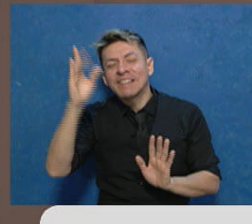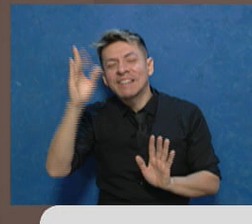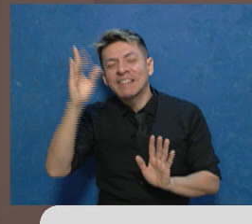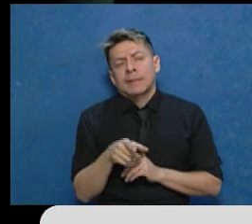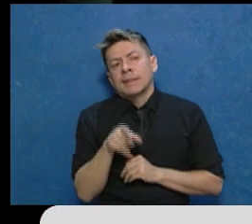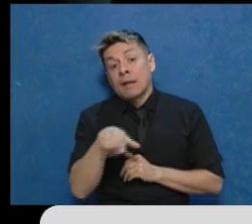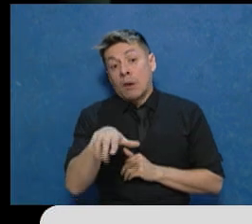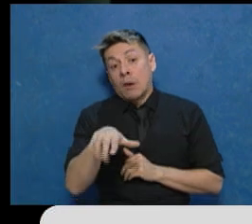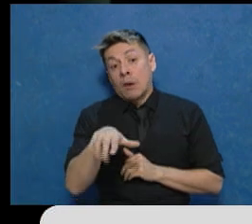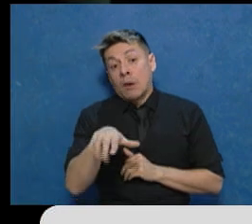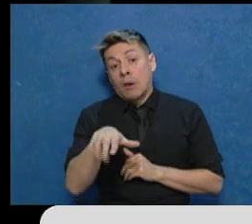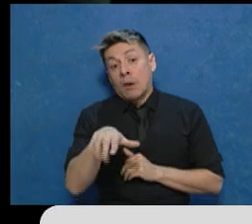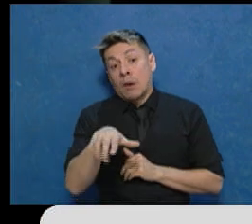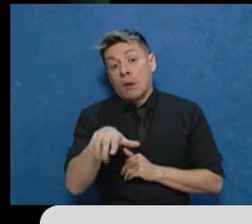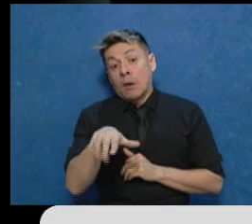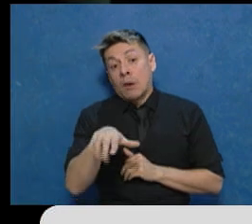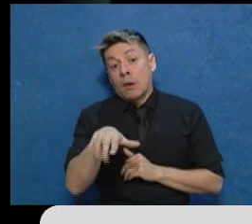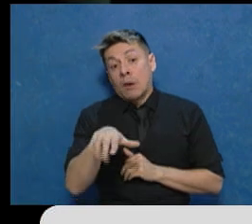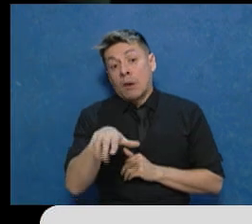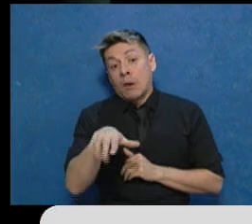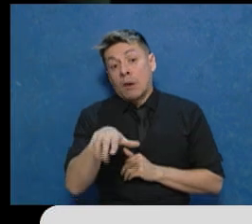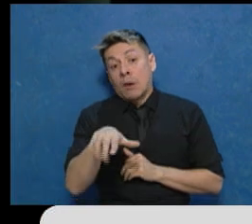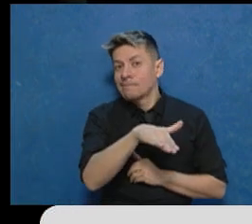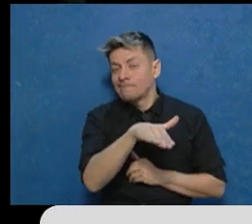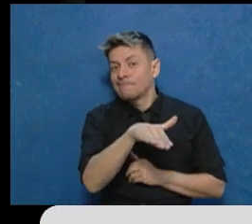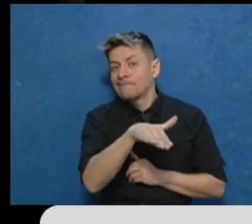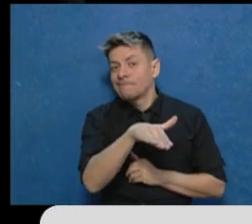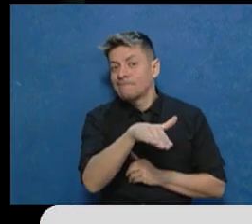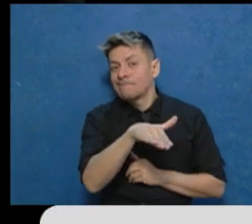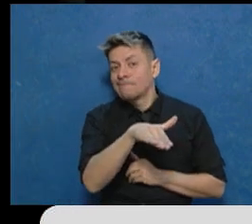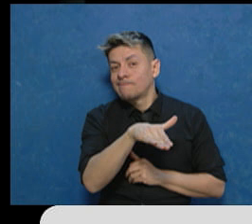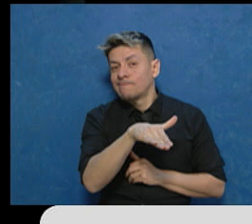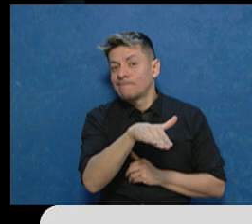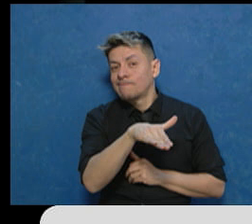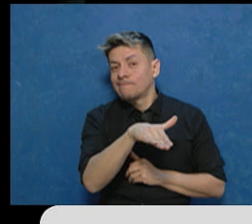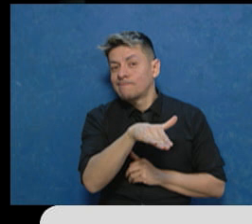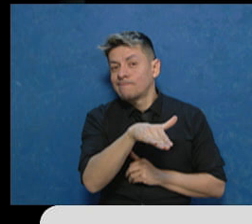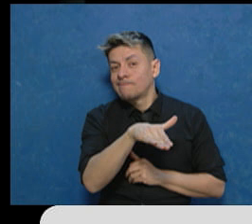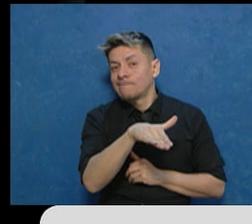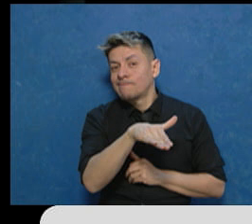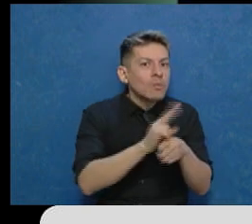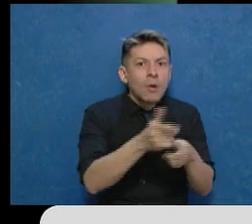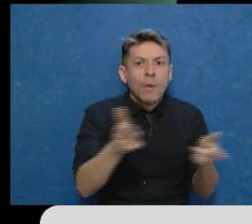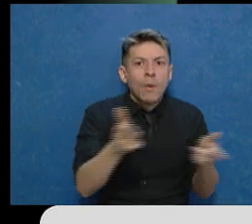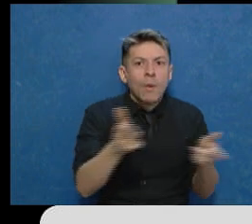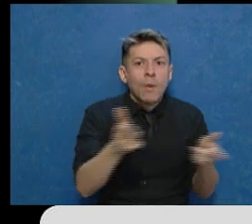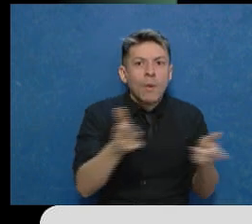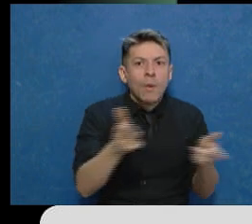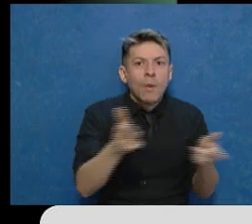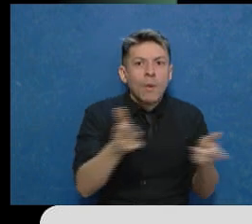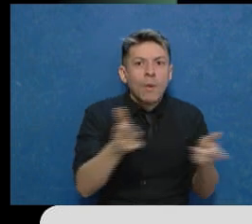notar en el lugar, obviamente, es que es una zona totalmente abierta, que si el vehículo en realidad